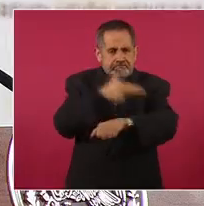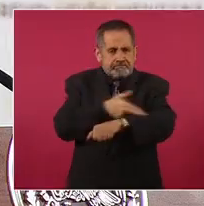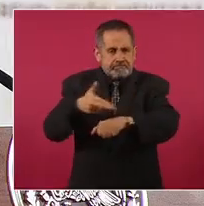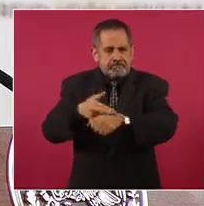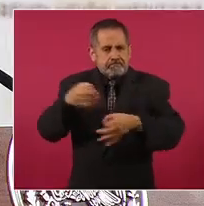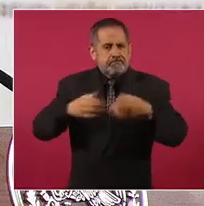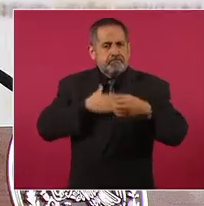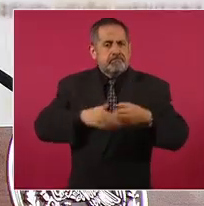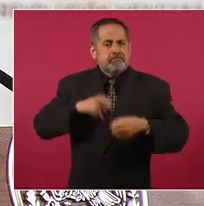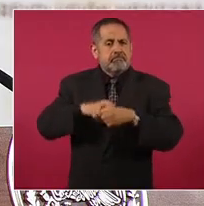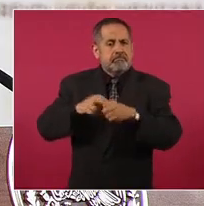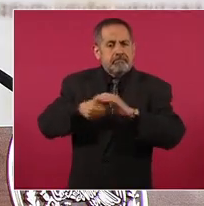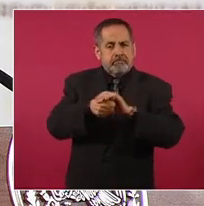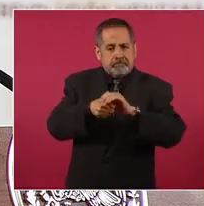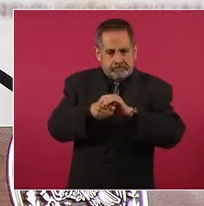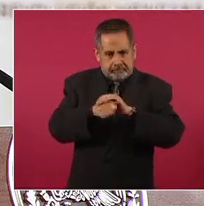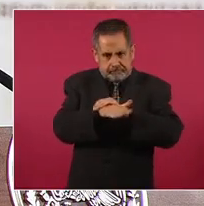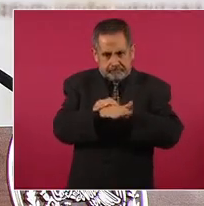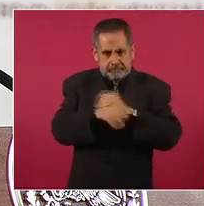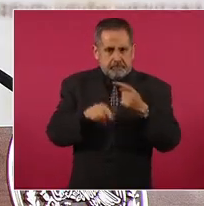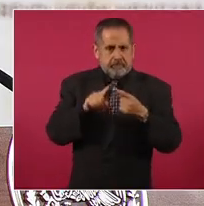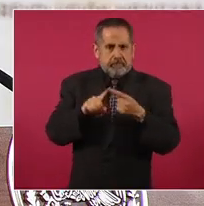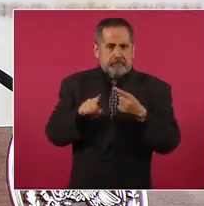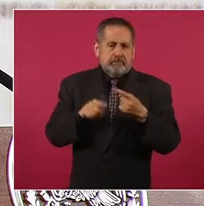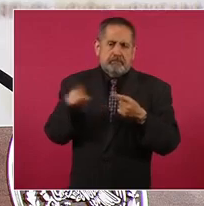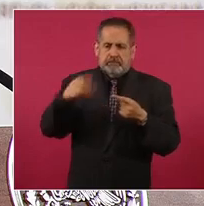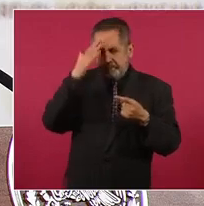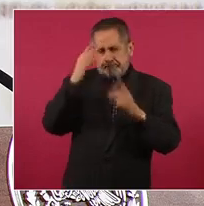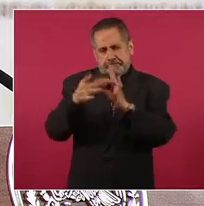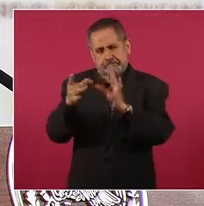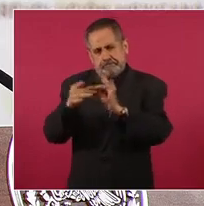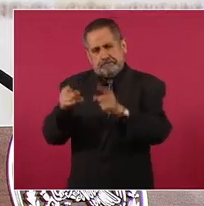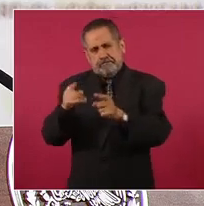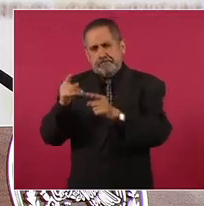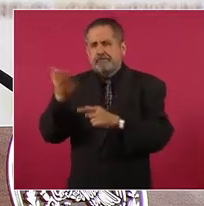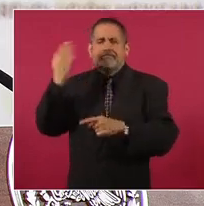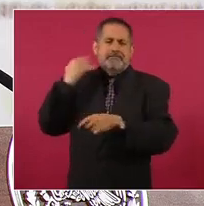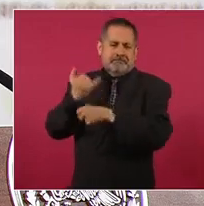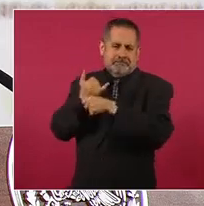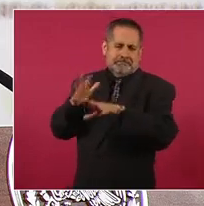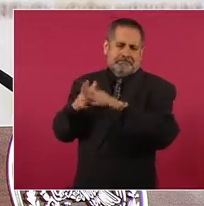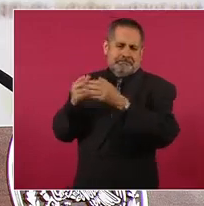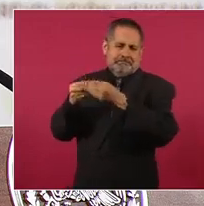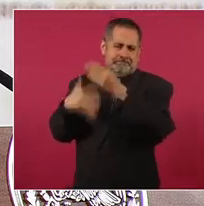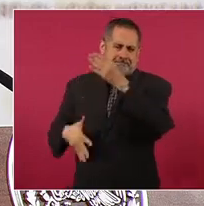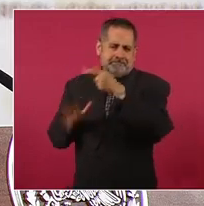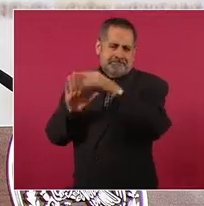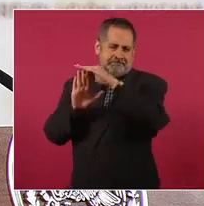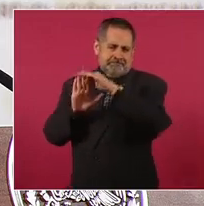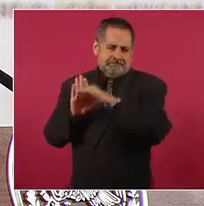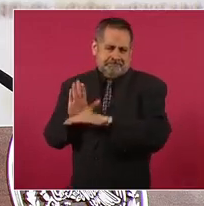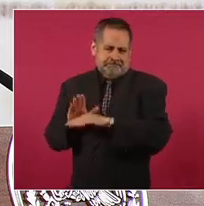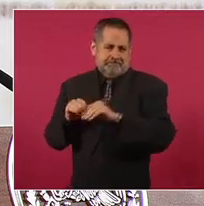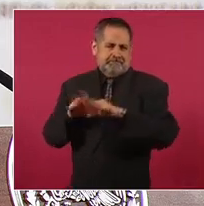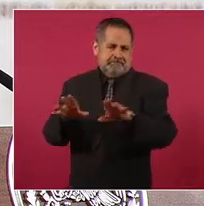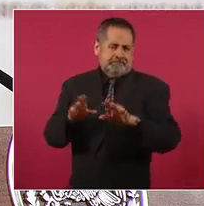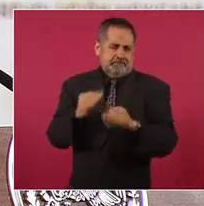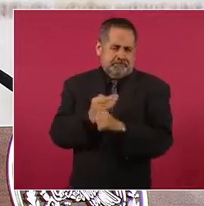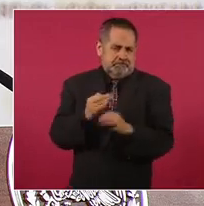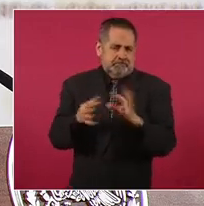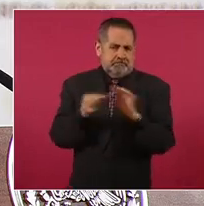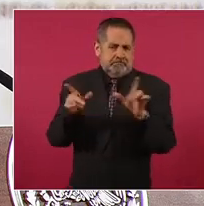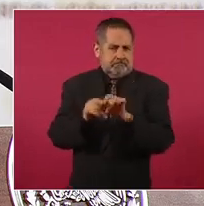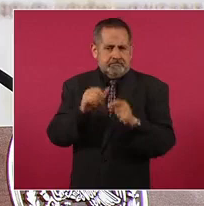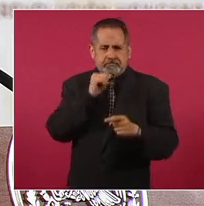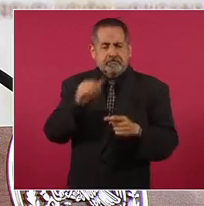Justicia del caso de Ayotzinapa. No me voy a detener aquí, no solamente porque se presentó el informe el pasado 18 de